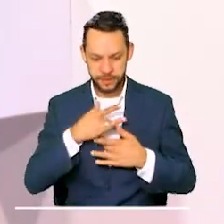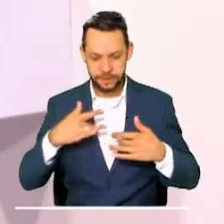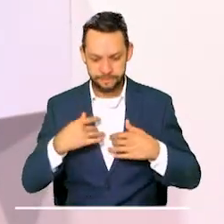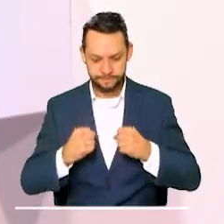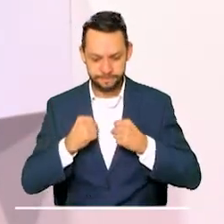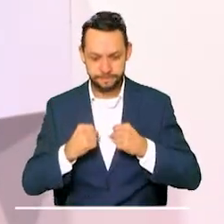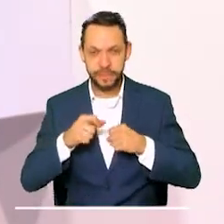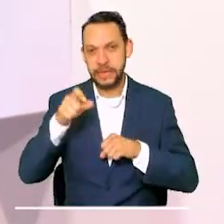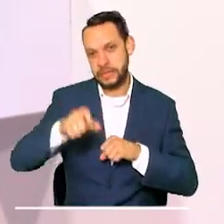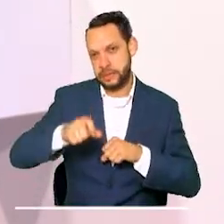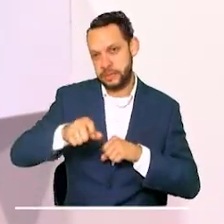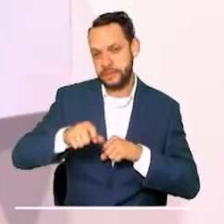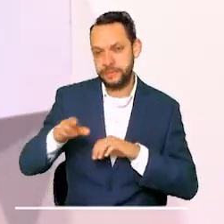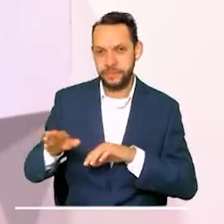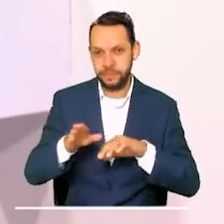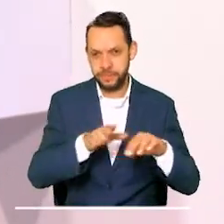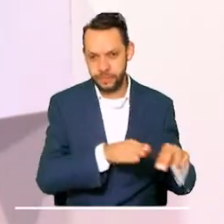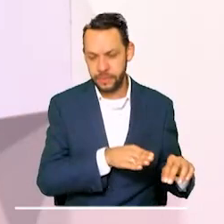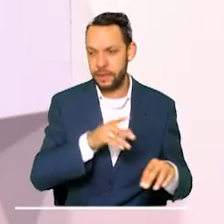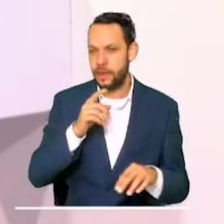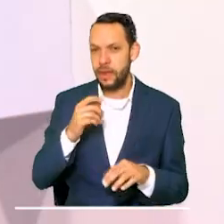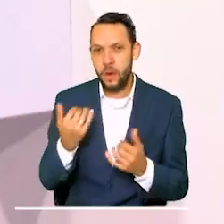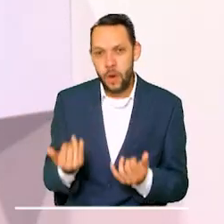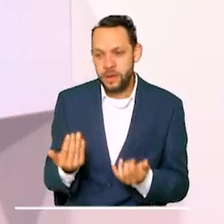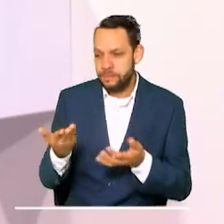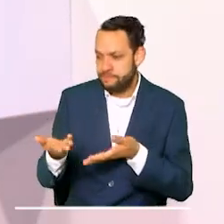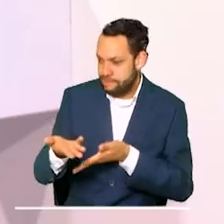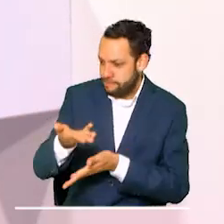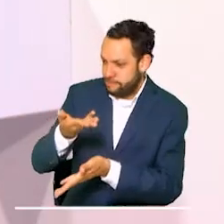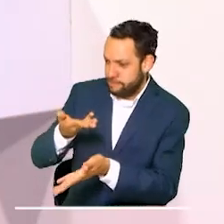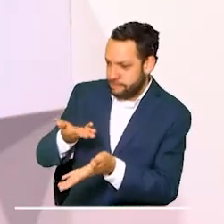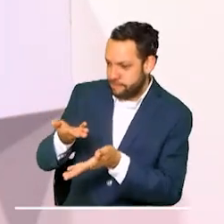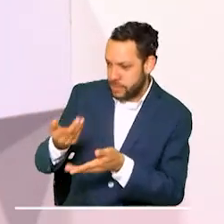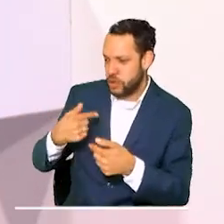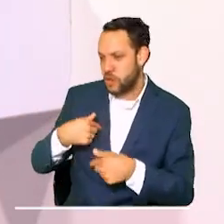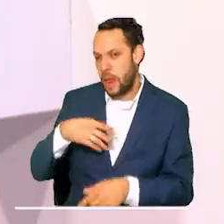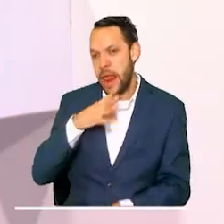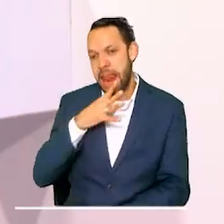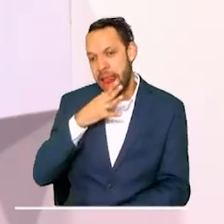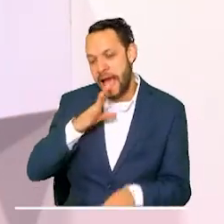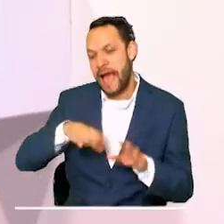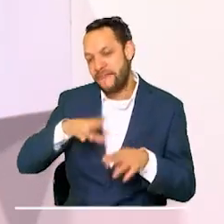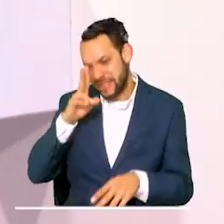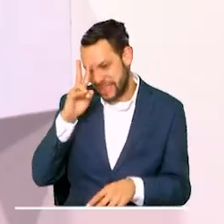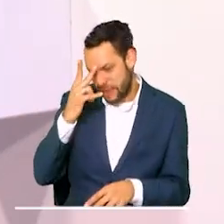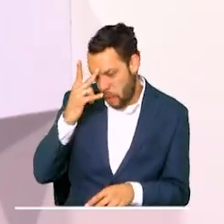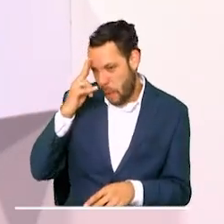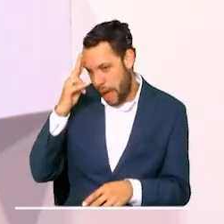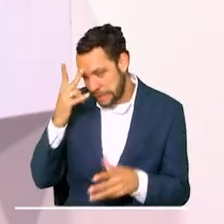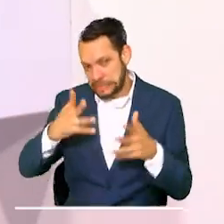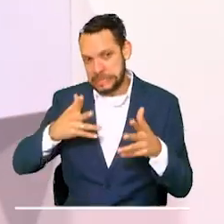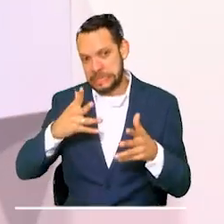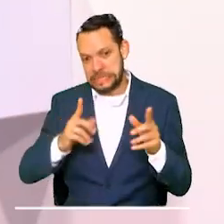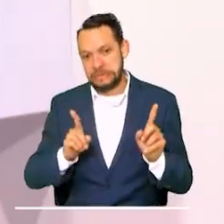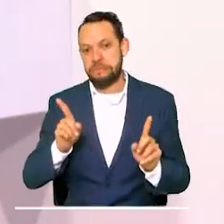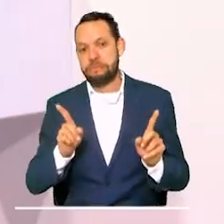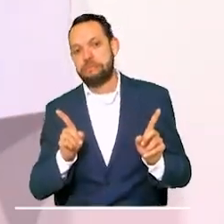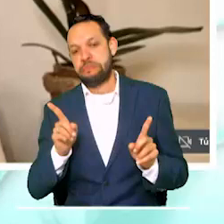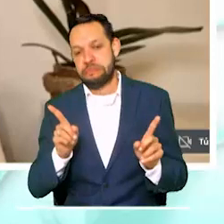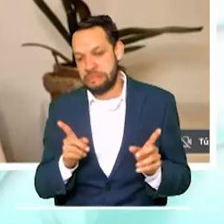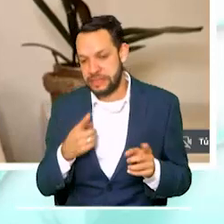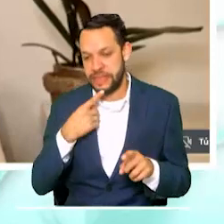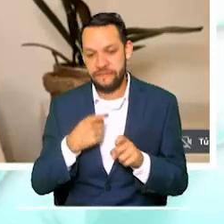resistencia. Entonces esto es el tema que te paso, así ya no me enredo mucho, Roberto, con este tema, que en español son más